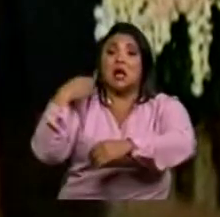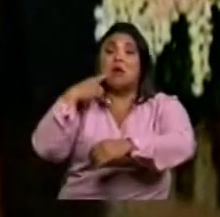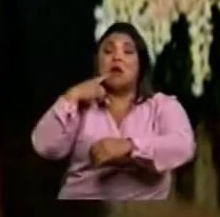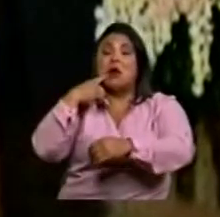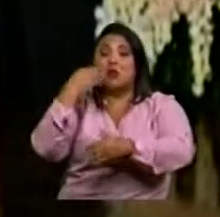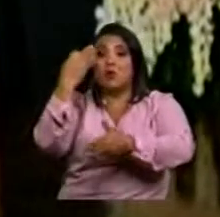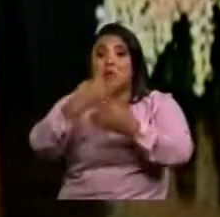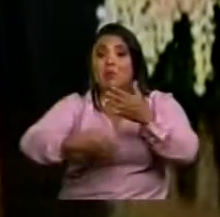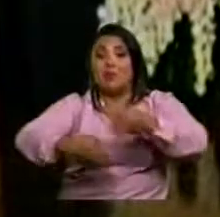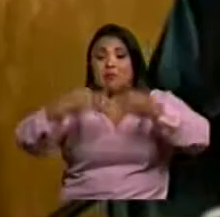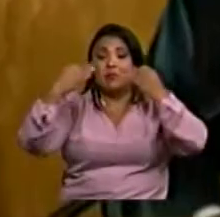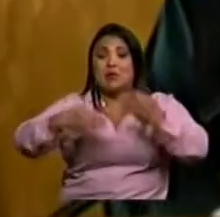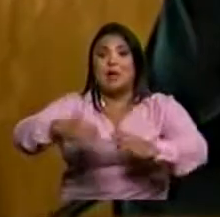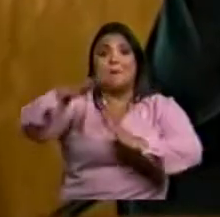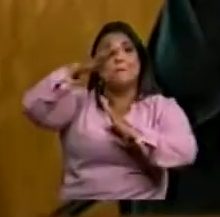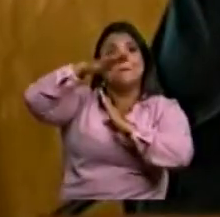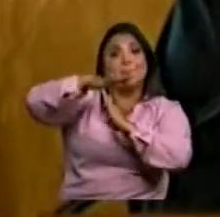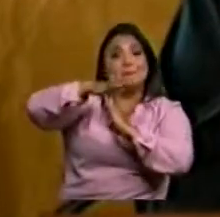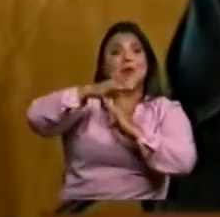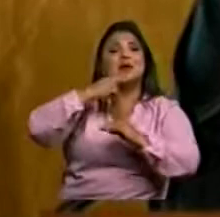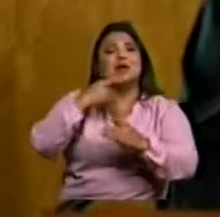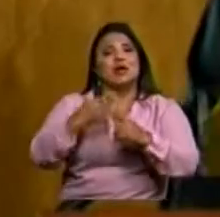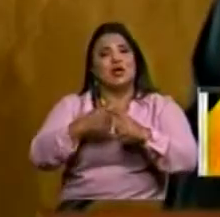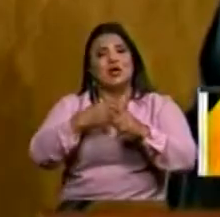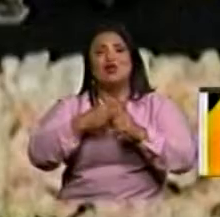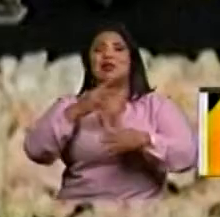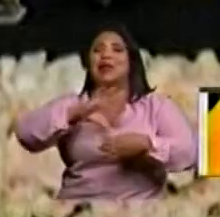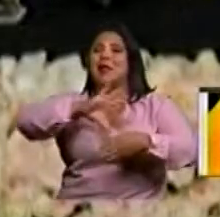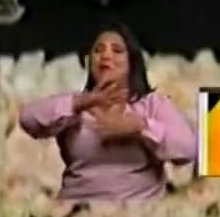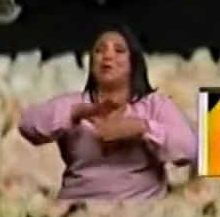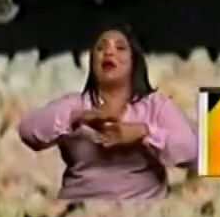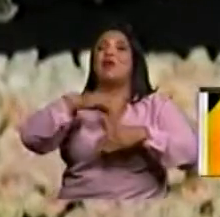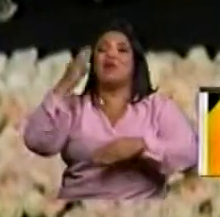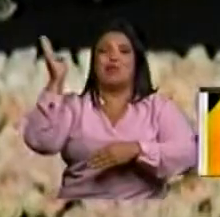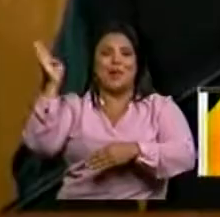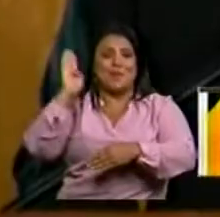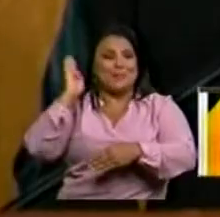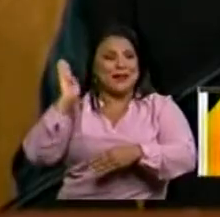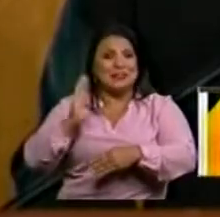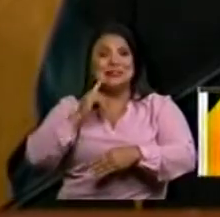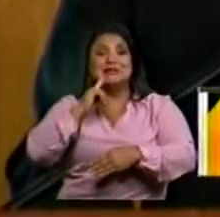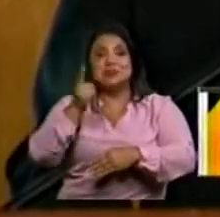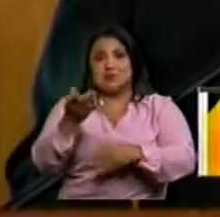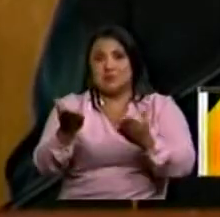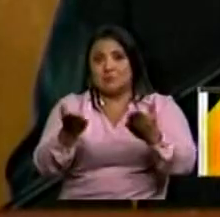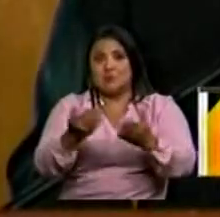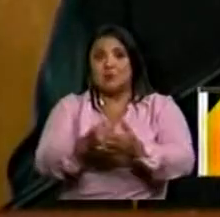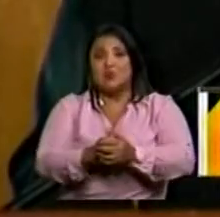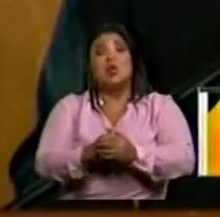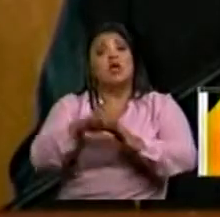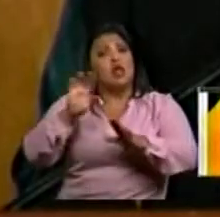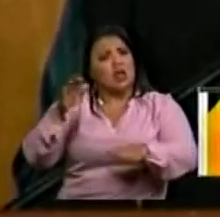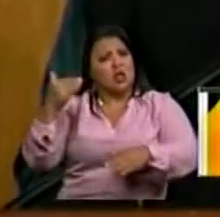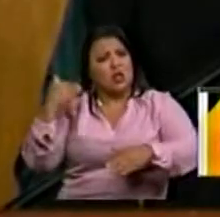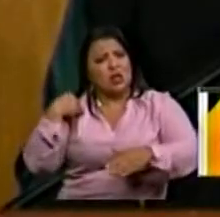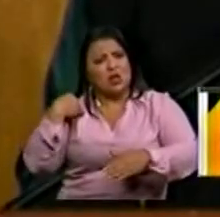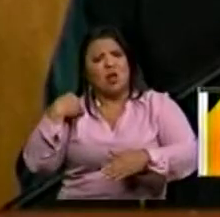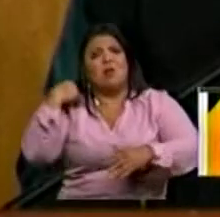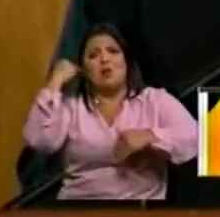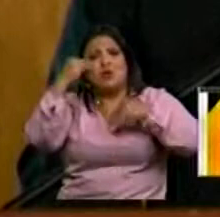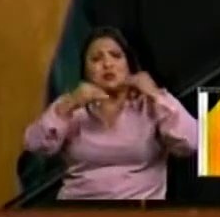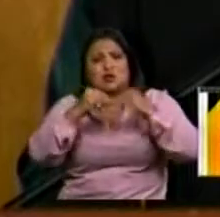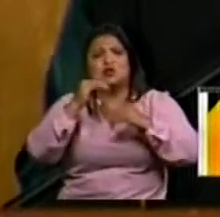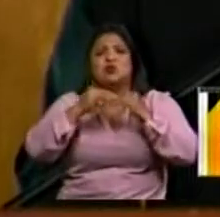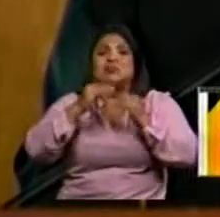en la mediación de paz. Así lo cita el embajador de Brasil en Ecuador, Carlos Lazarié. Tenemos conciencia de que el proceso de construcción